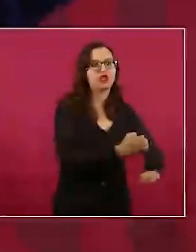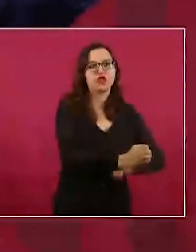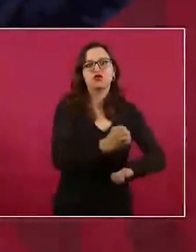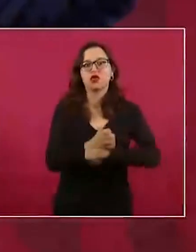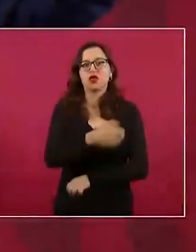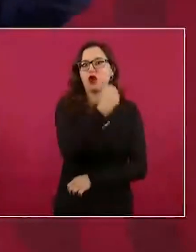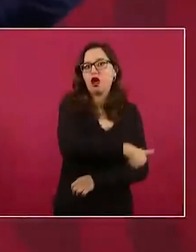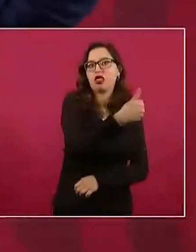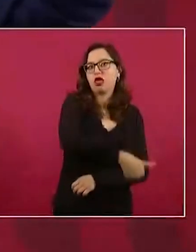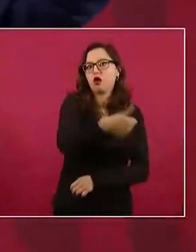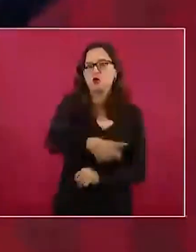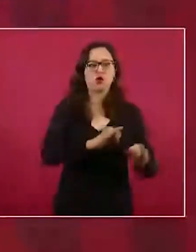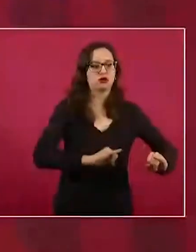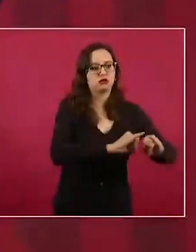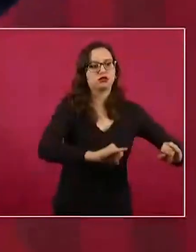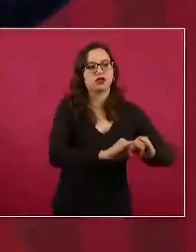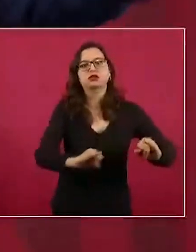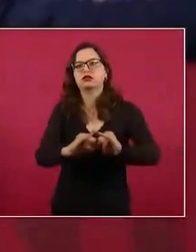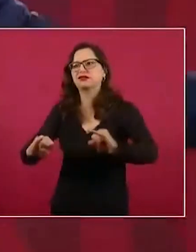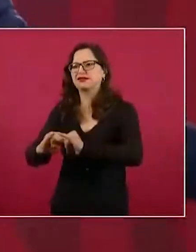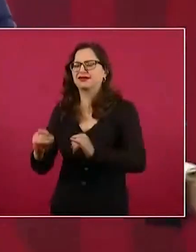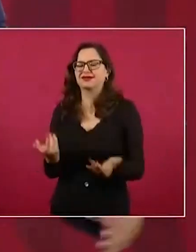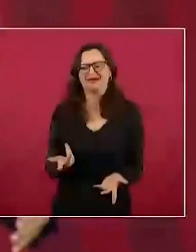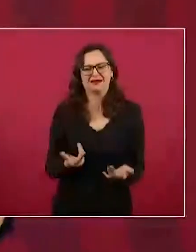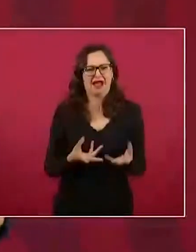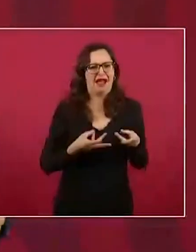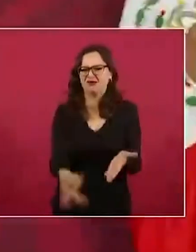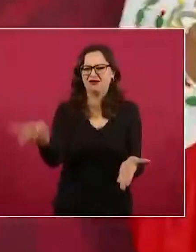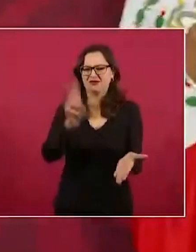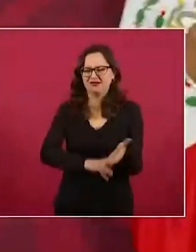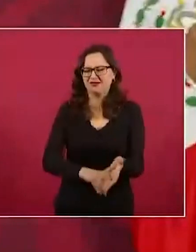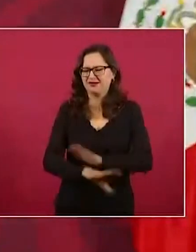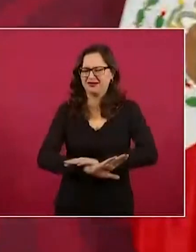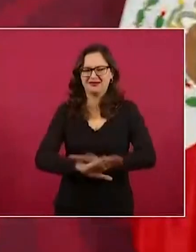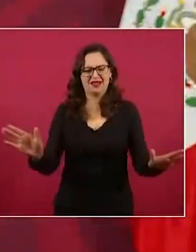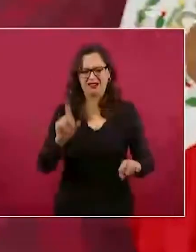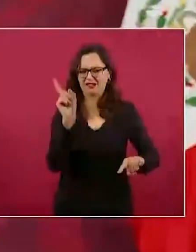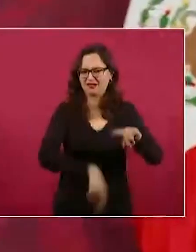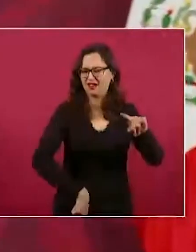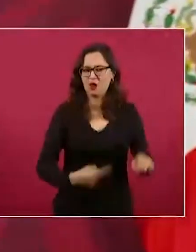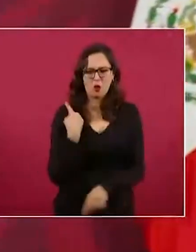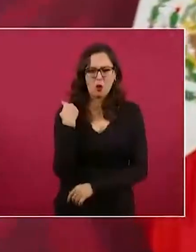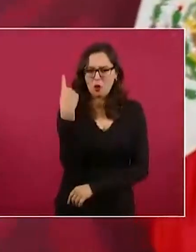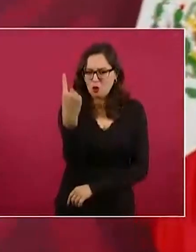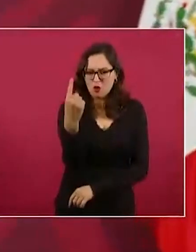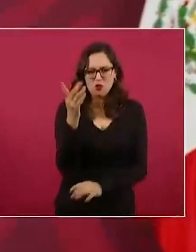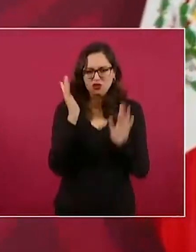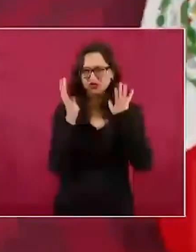electoral encargado de organizar todas las elecciones. Luego,